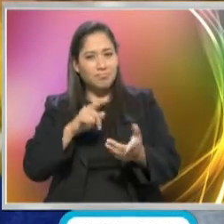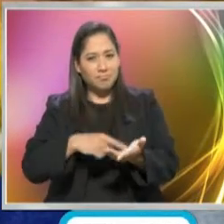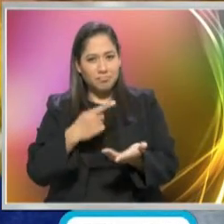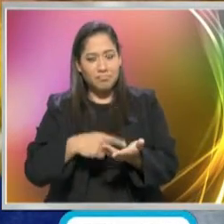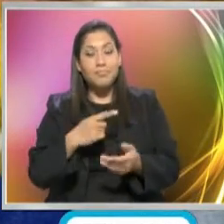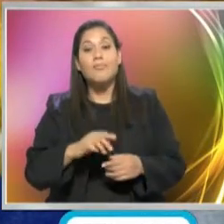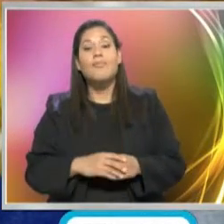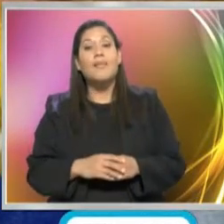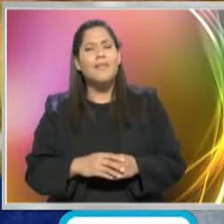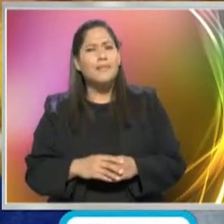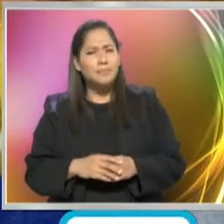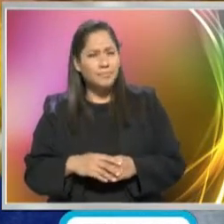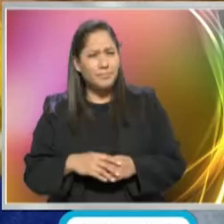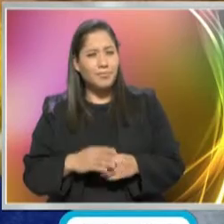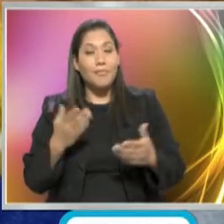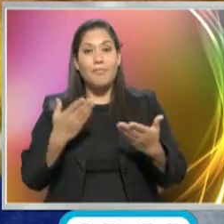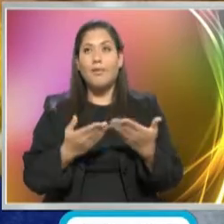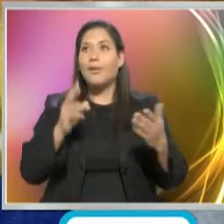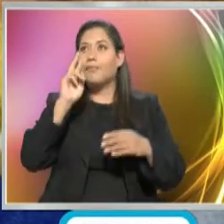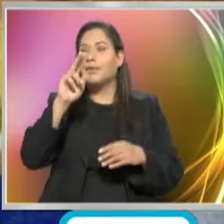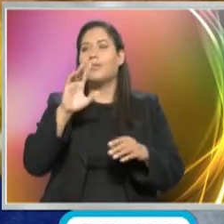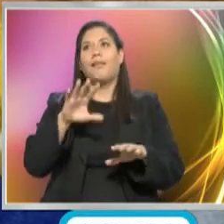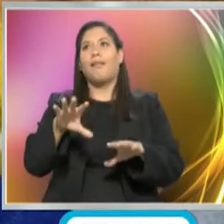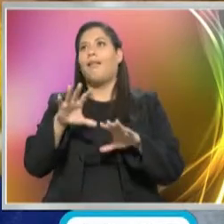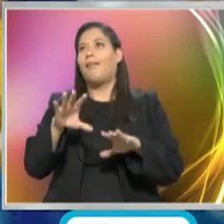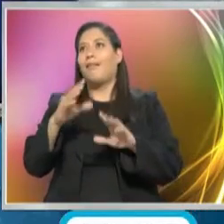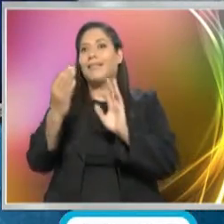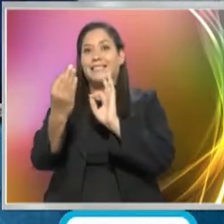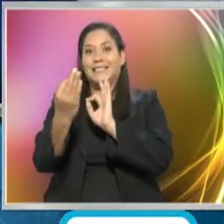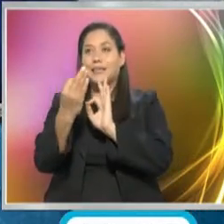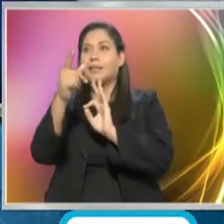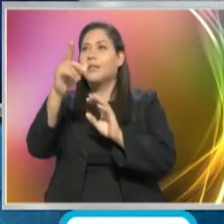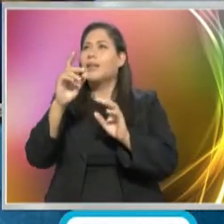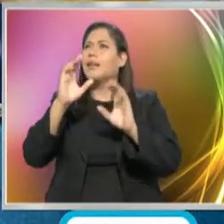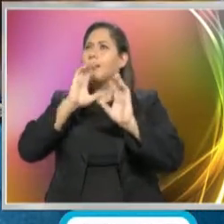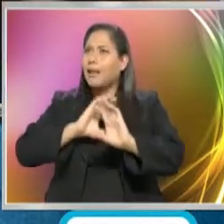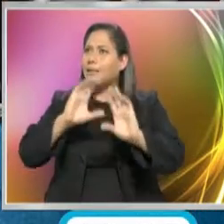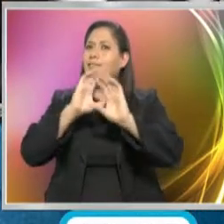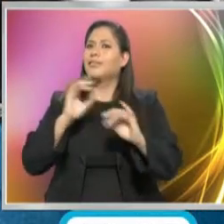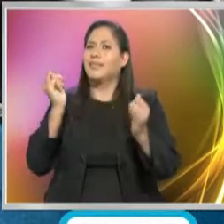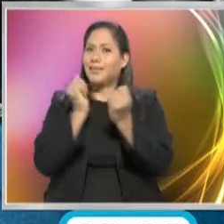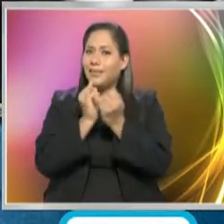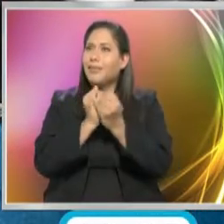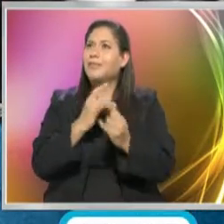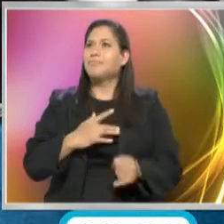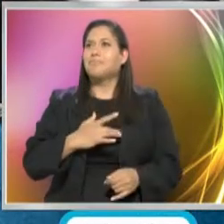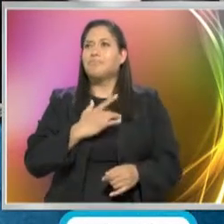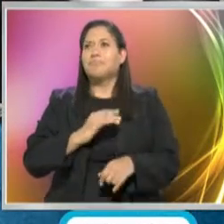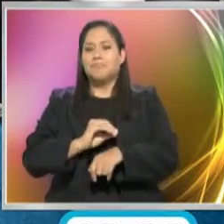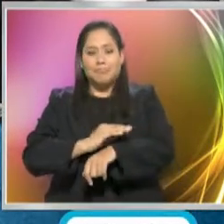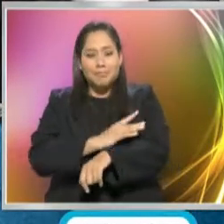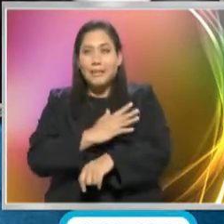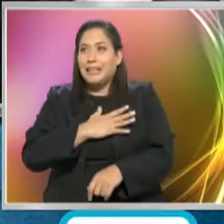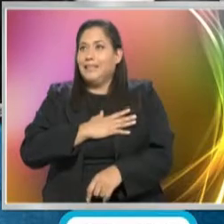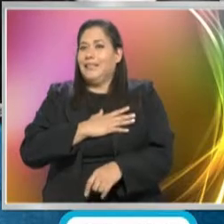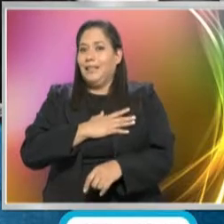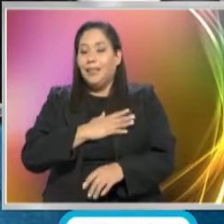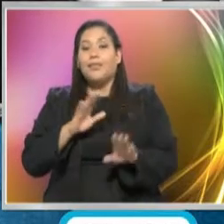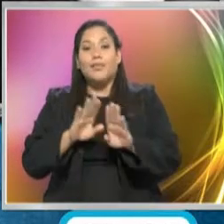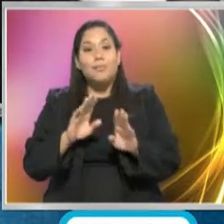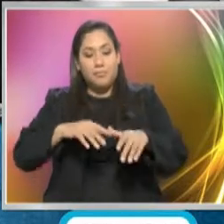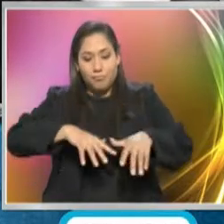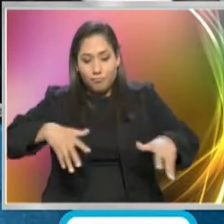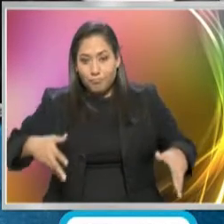ya a tus ídolos de cerca interpretando canciones que también te pegaron mucho, ¿no? Las